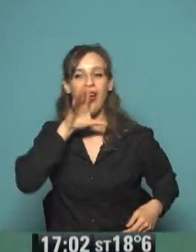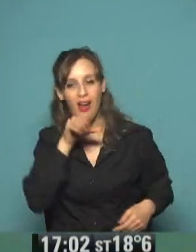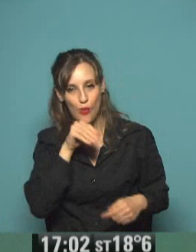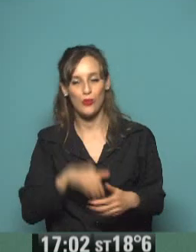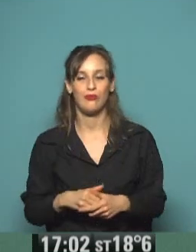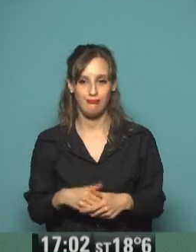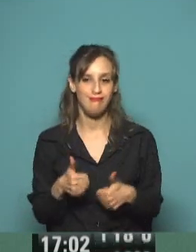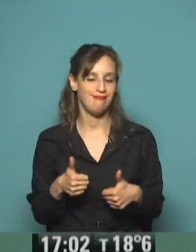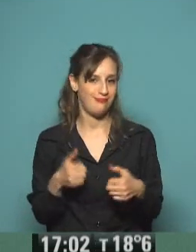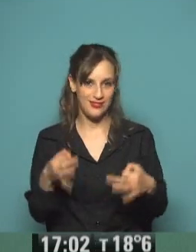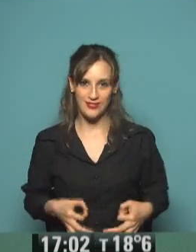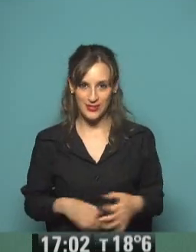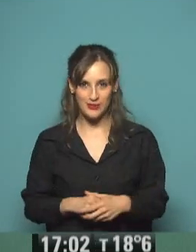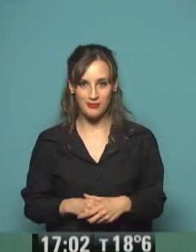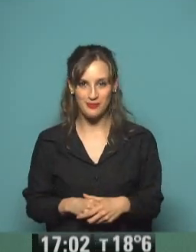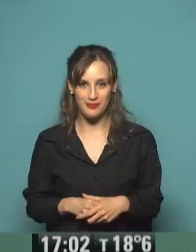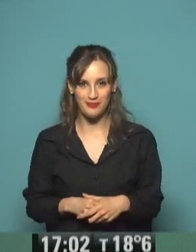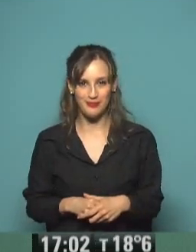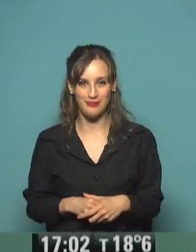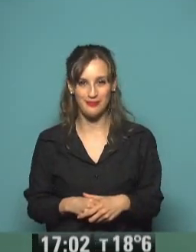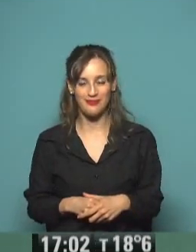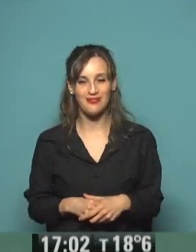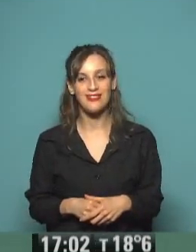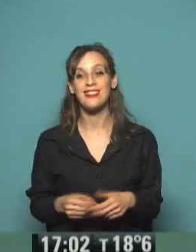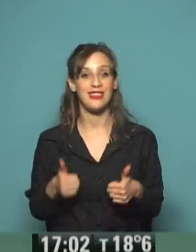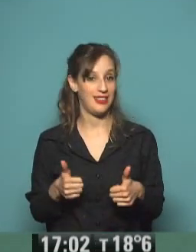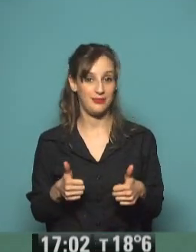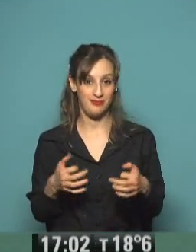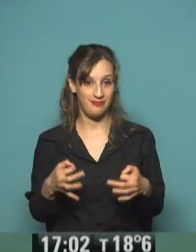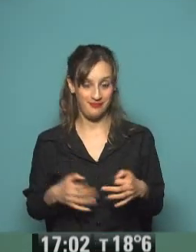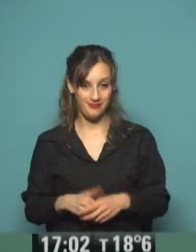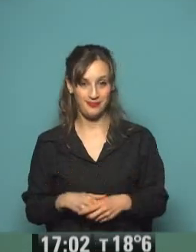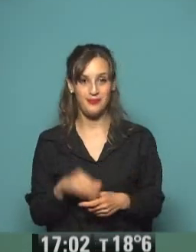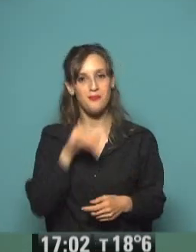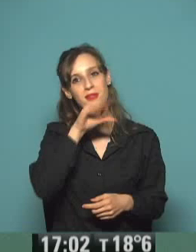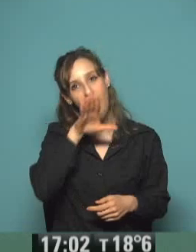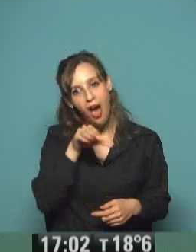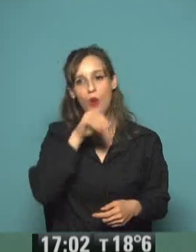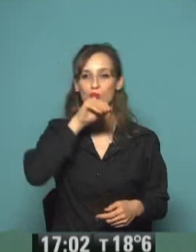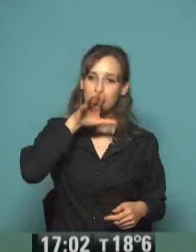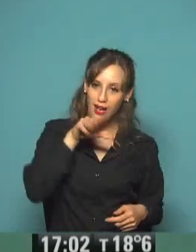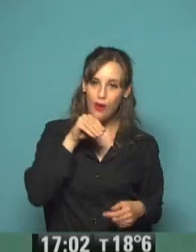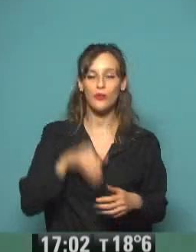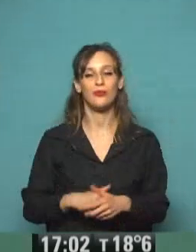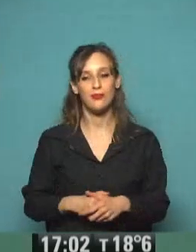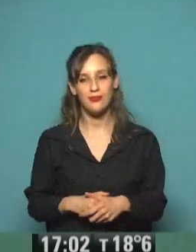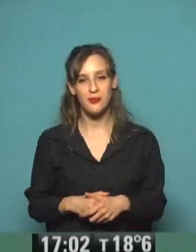allá. Miau, miau por acá. Por aquí. Miau, miau. Miau.